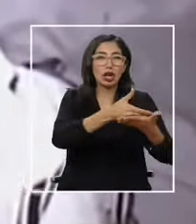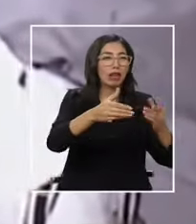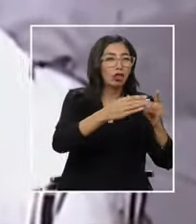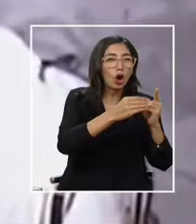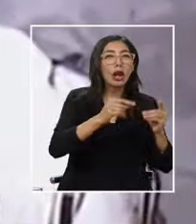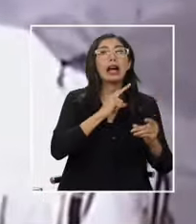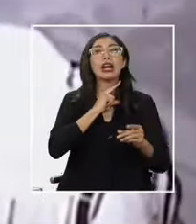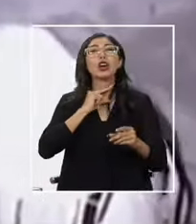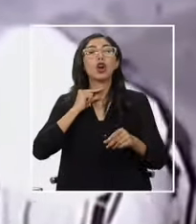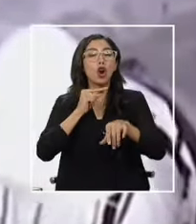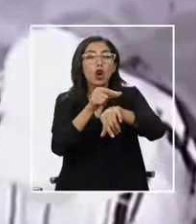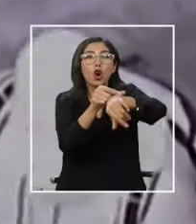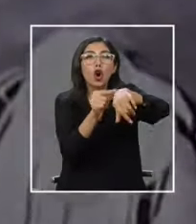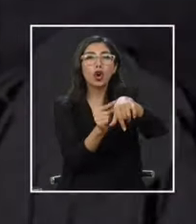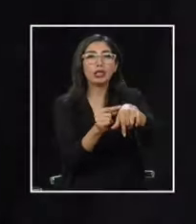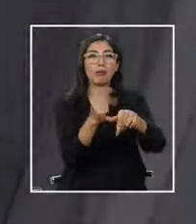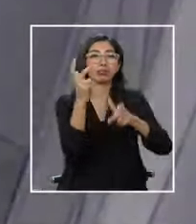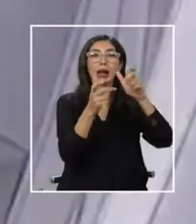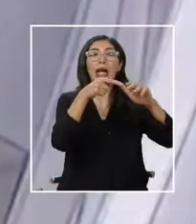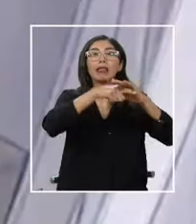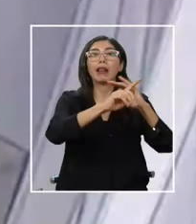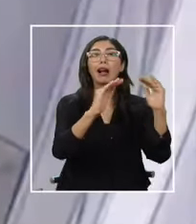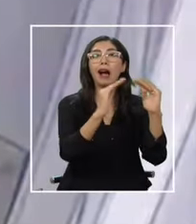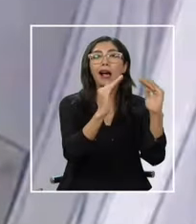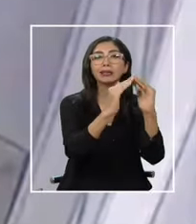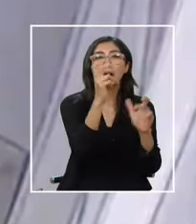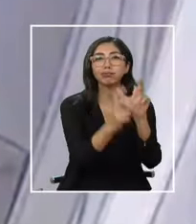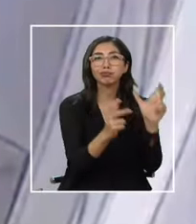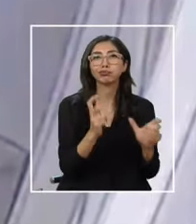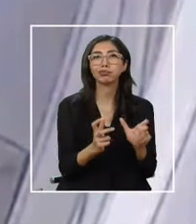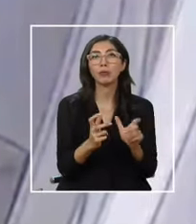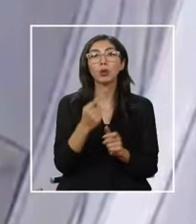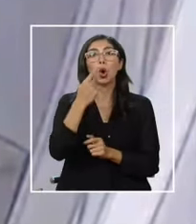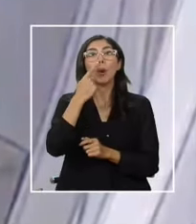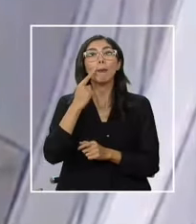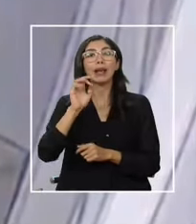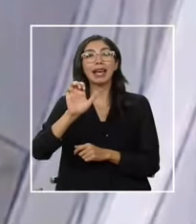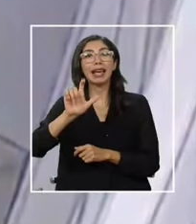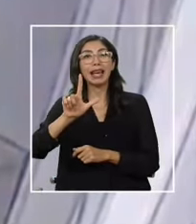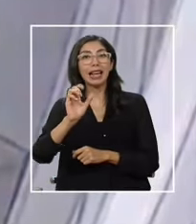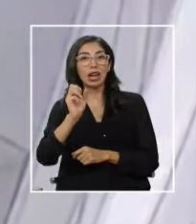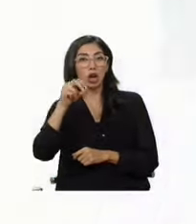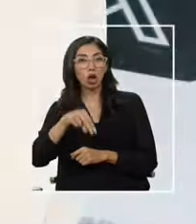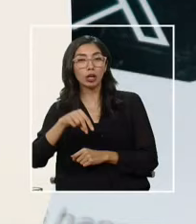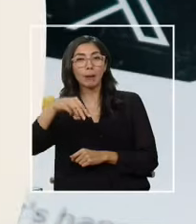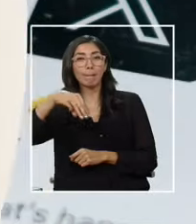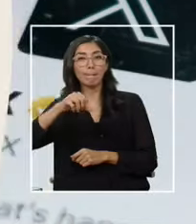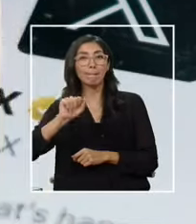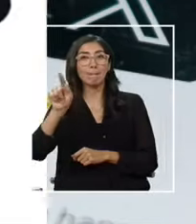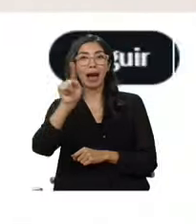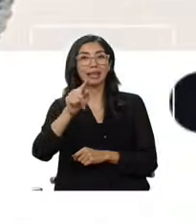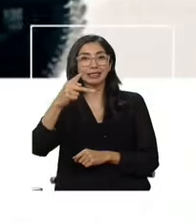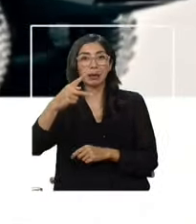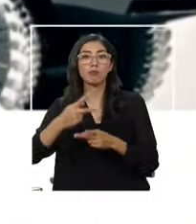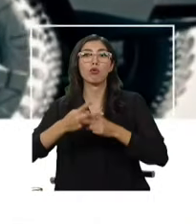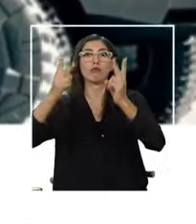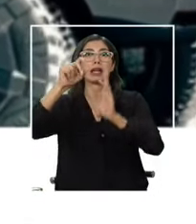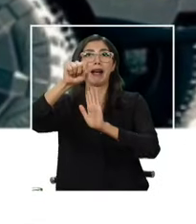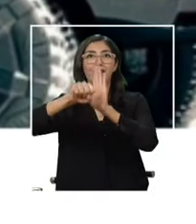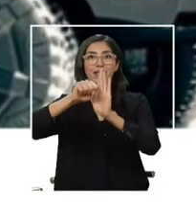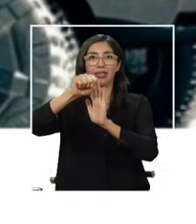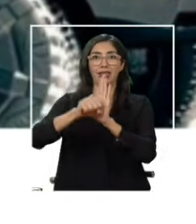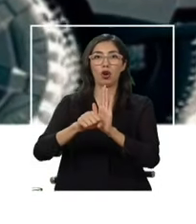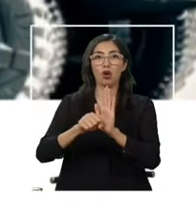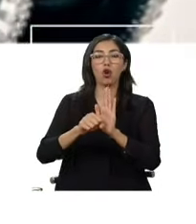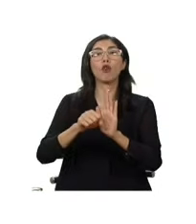efectivo de una sola casa. Este fue el video que Elon Musk compartió en su cuenta de X. El posteo original fue de Colin